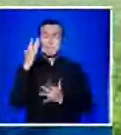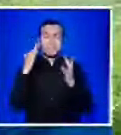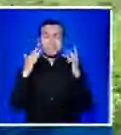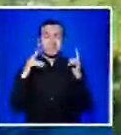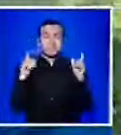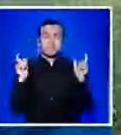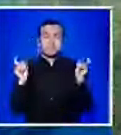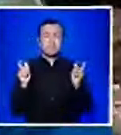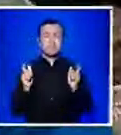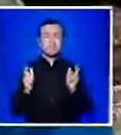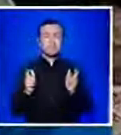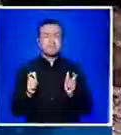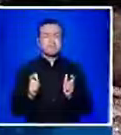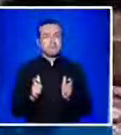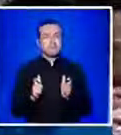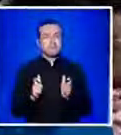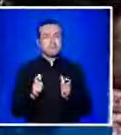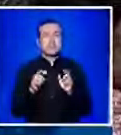ha disminuido.